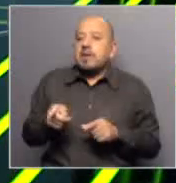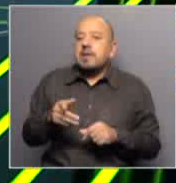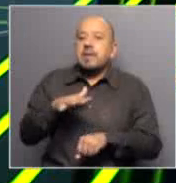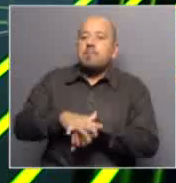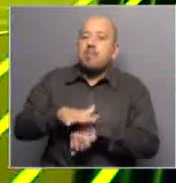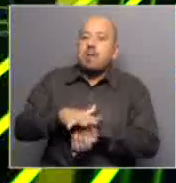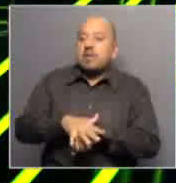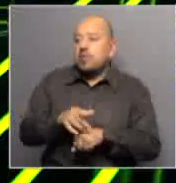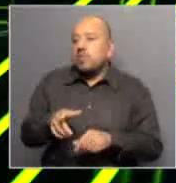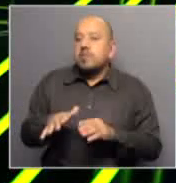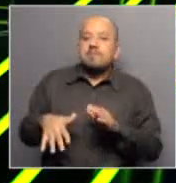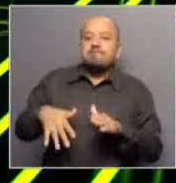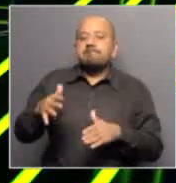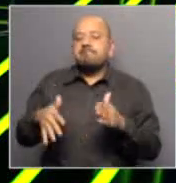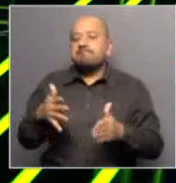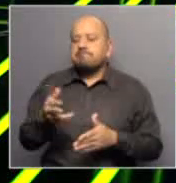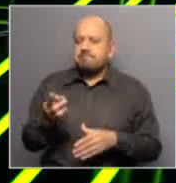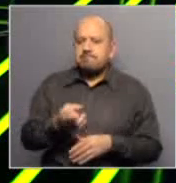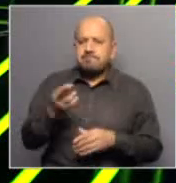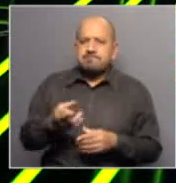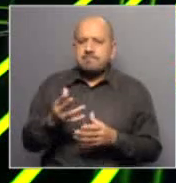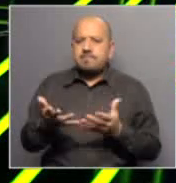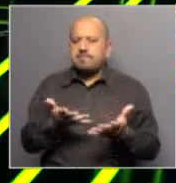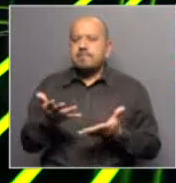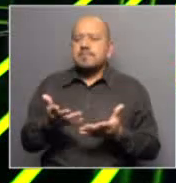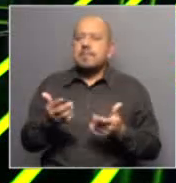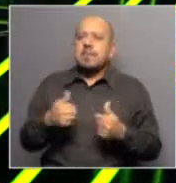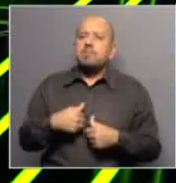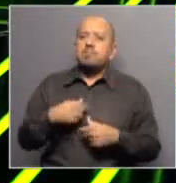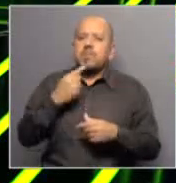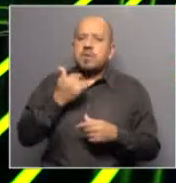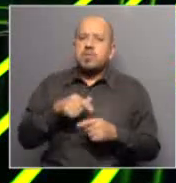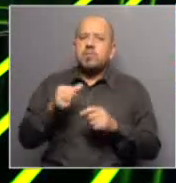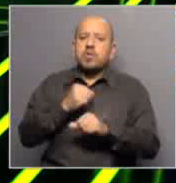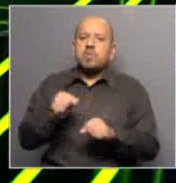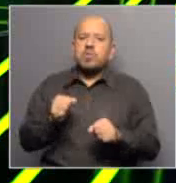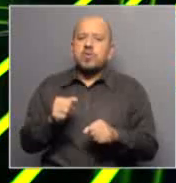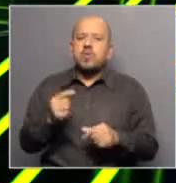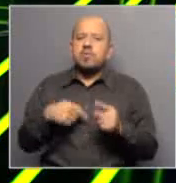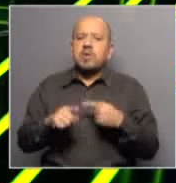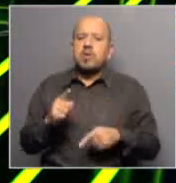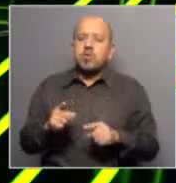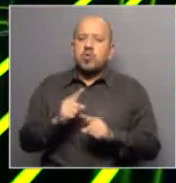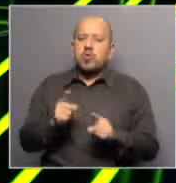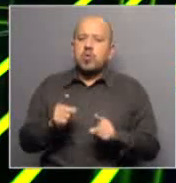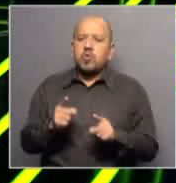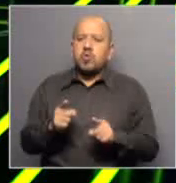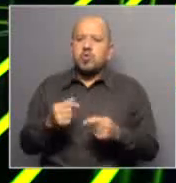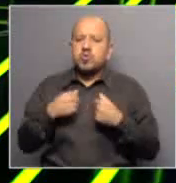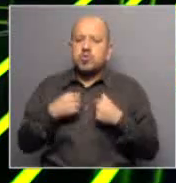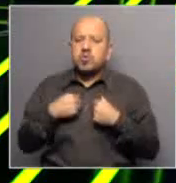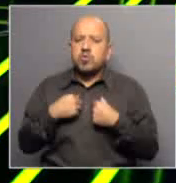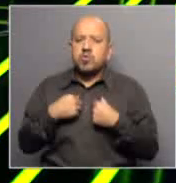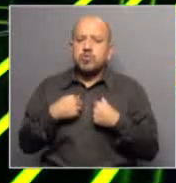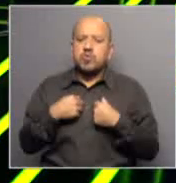momento de la detención, generaba un vacío legal, nos permitía de alguna manera consumir, pero no nos permitía autocultivar, por